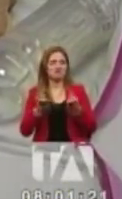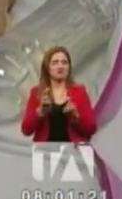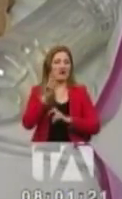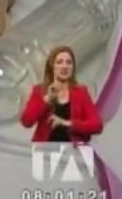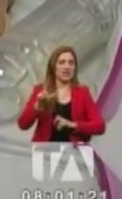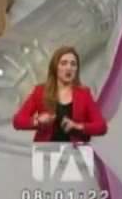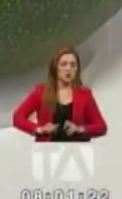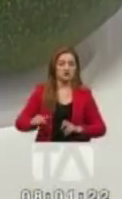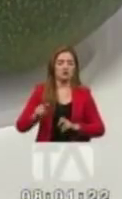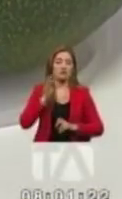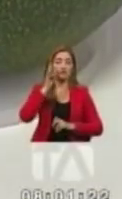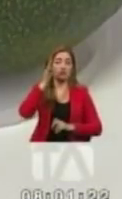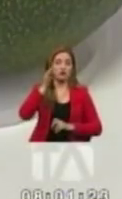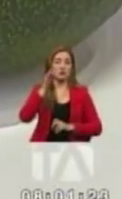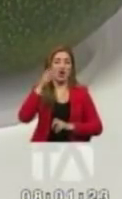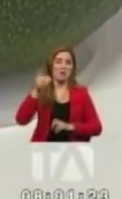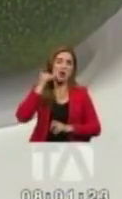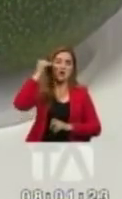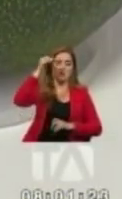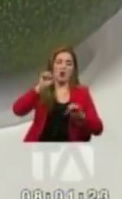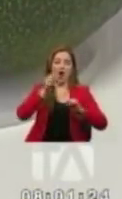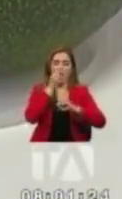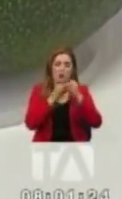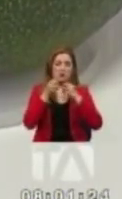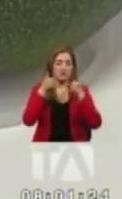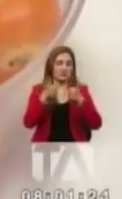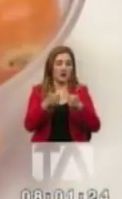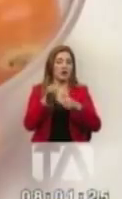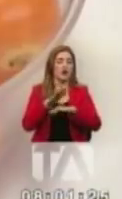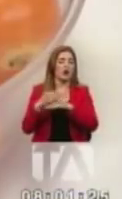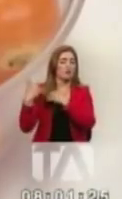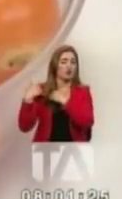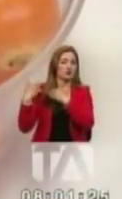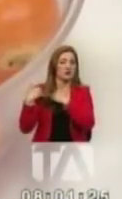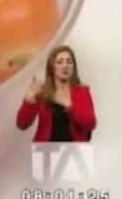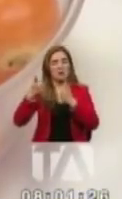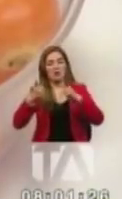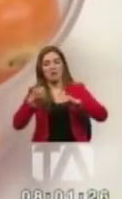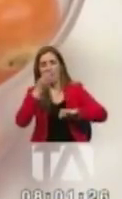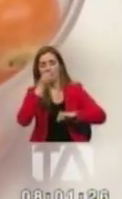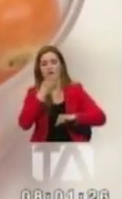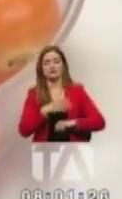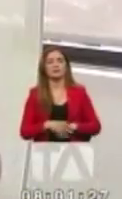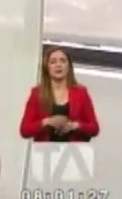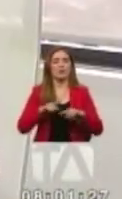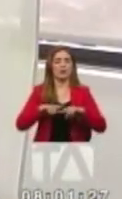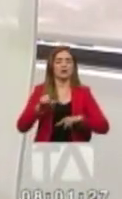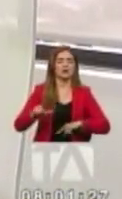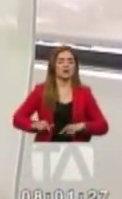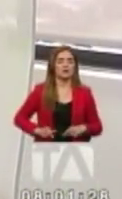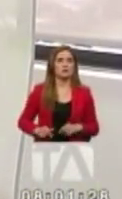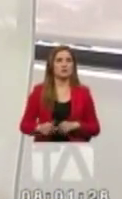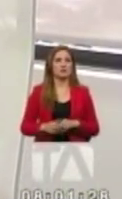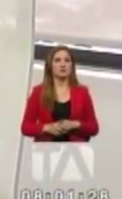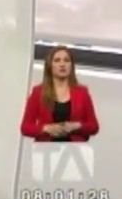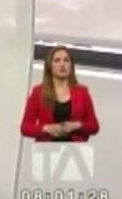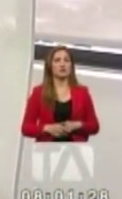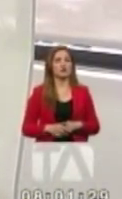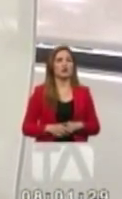padres son los responsables de que su alimentación sea buena o mala y claramente de ahí dependerá su salud podemos utilizar